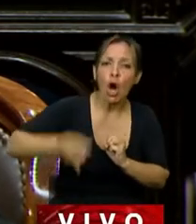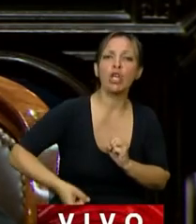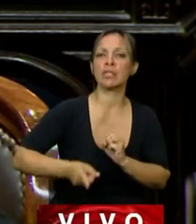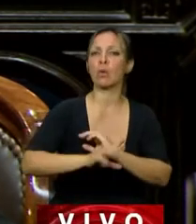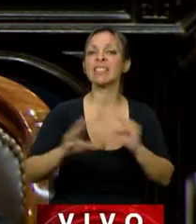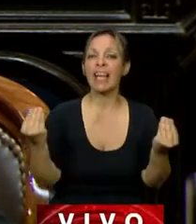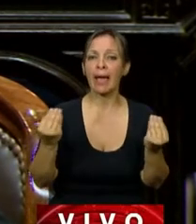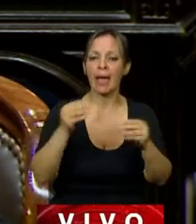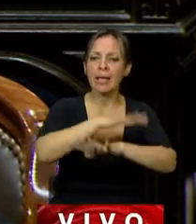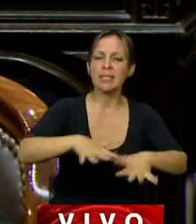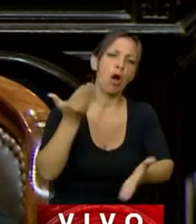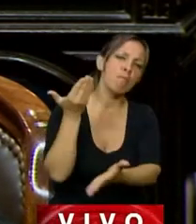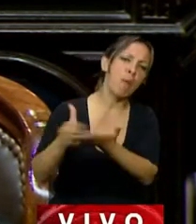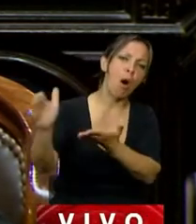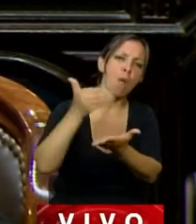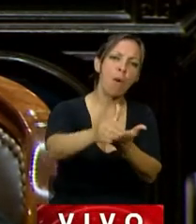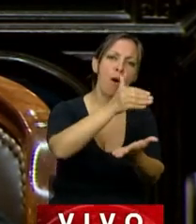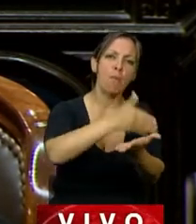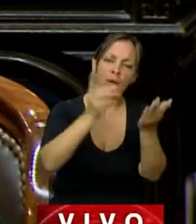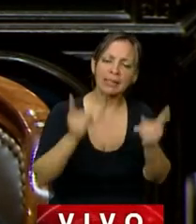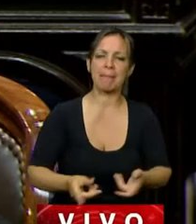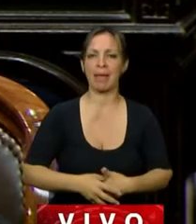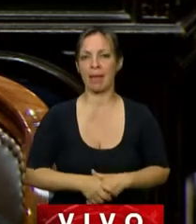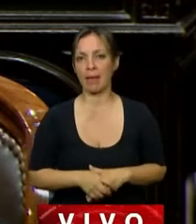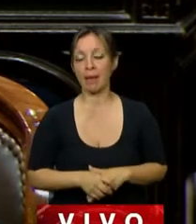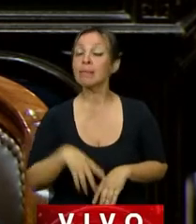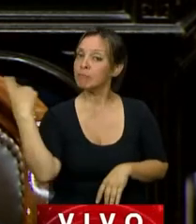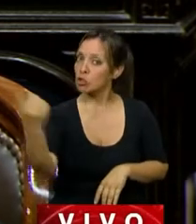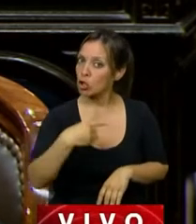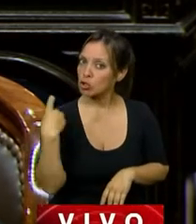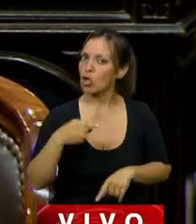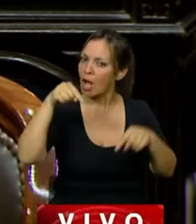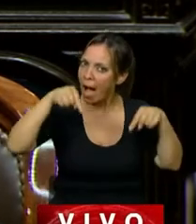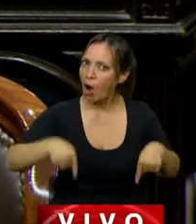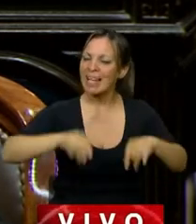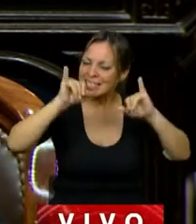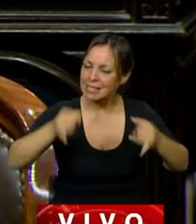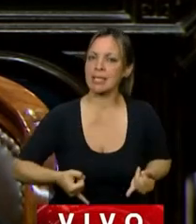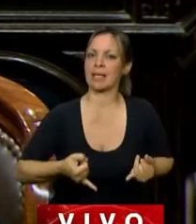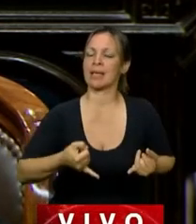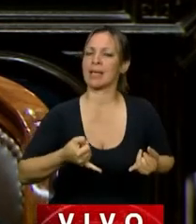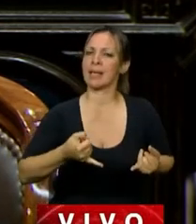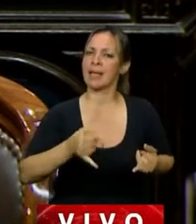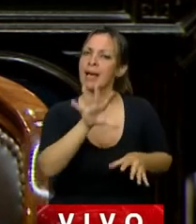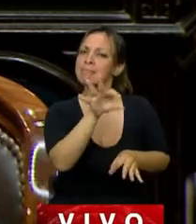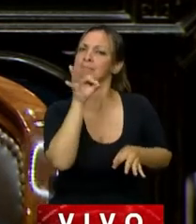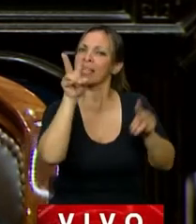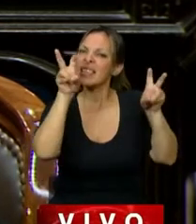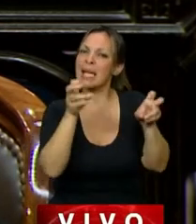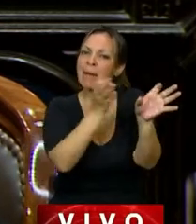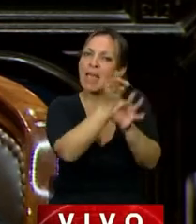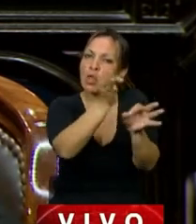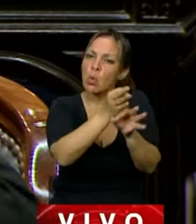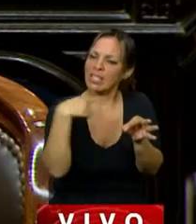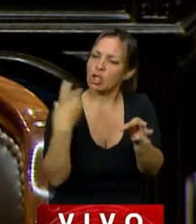los pibes afuera de la escuela también. Por eso nosotros levantamos la educación